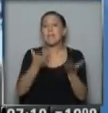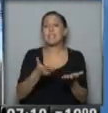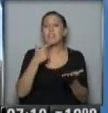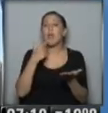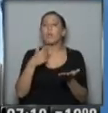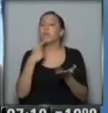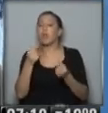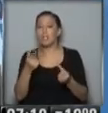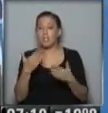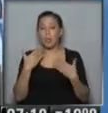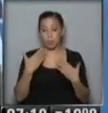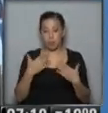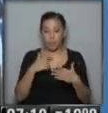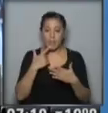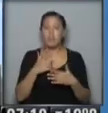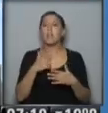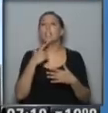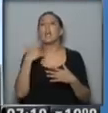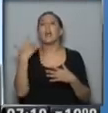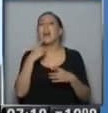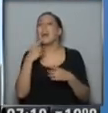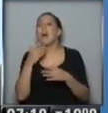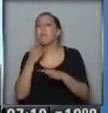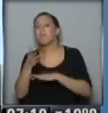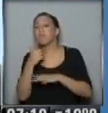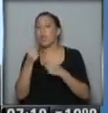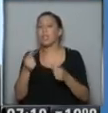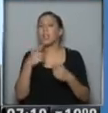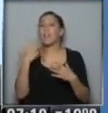una queja. Todo reclamo deberá ser canalizado y resuelto